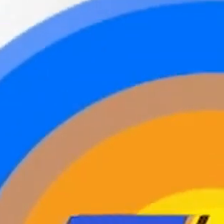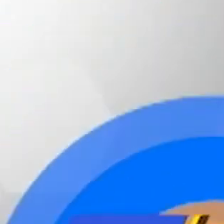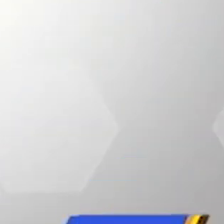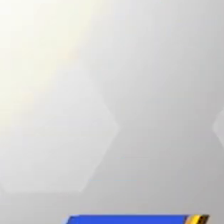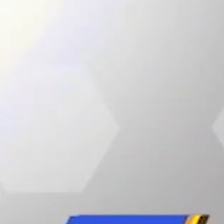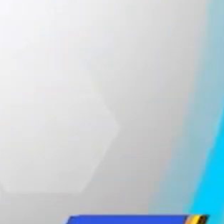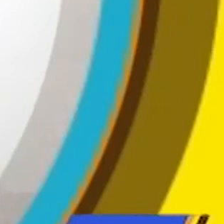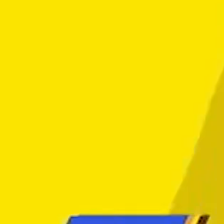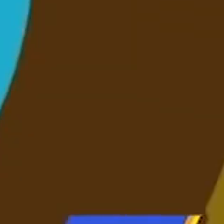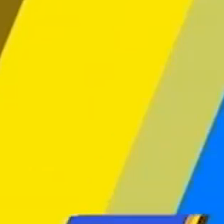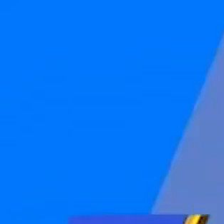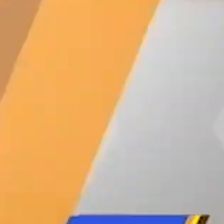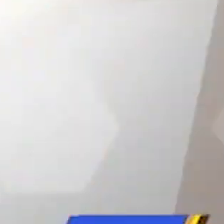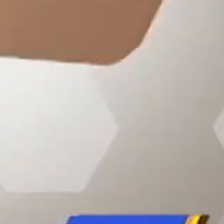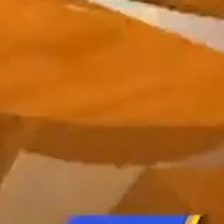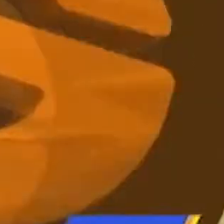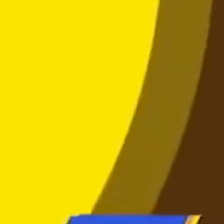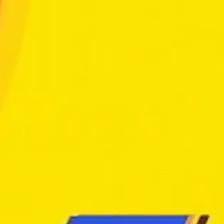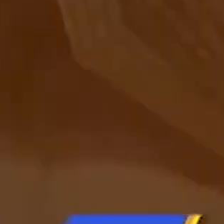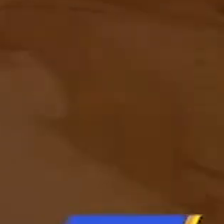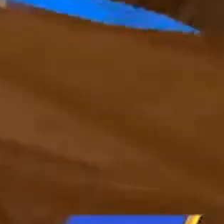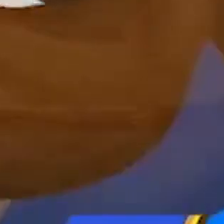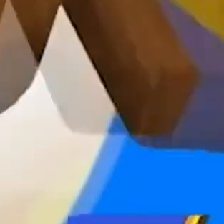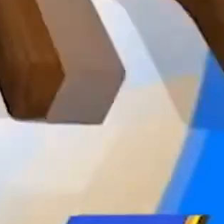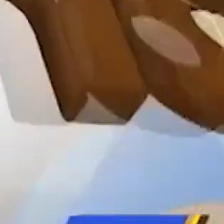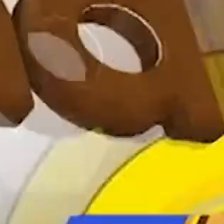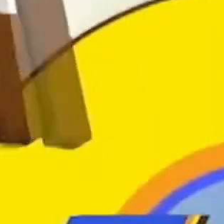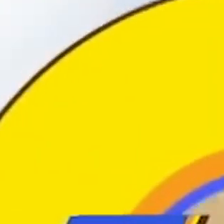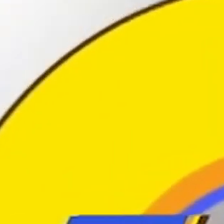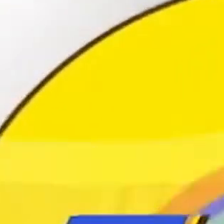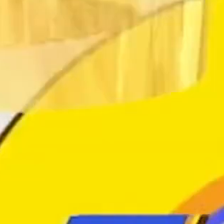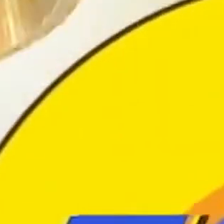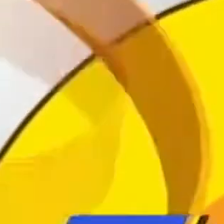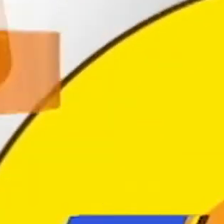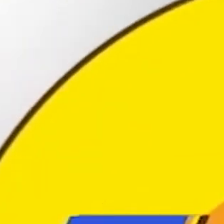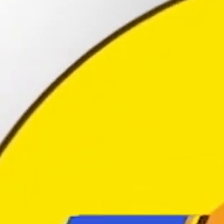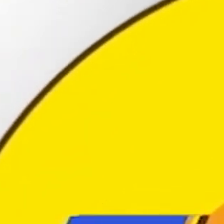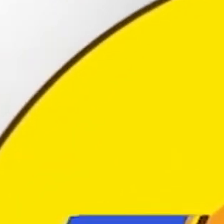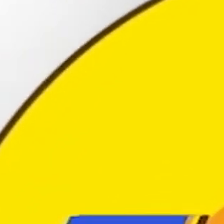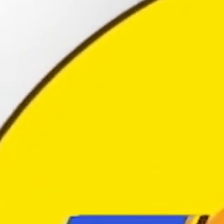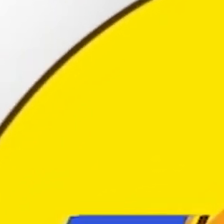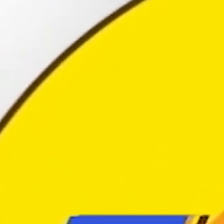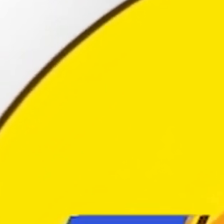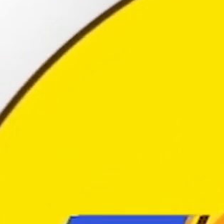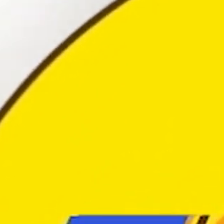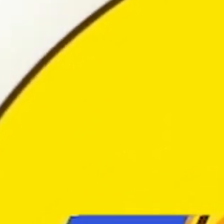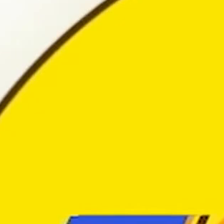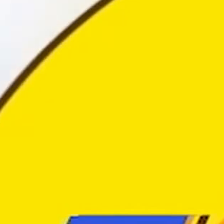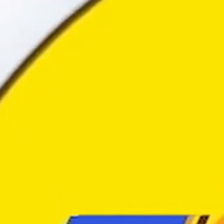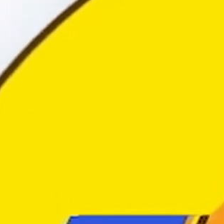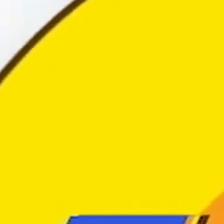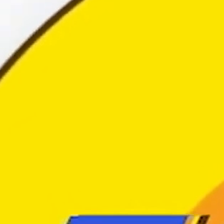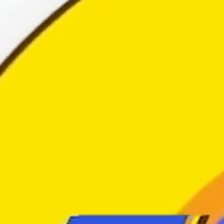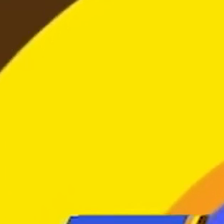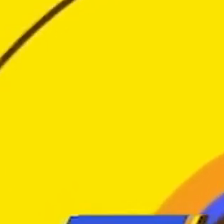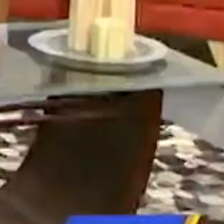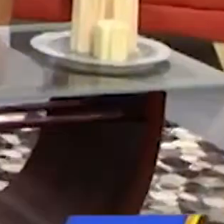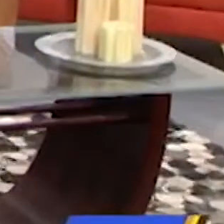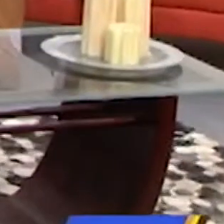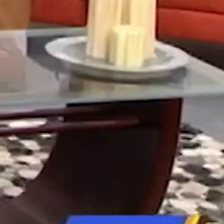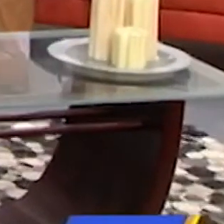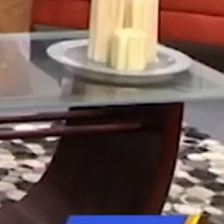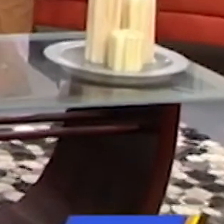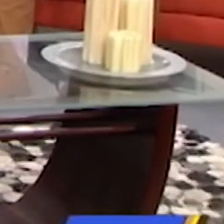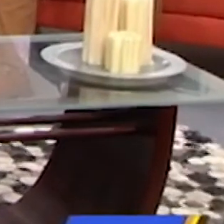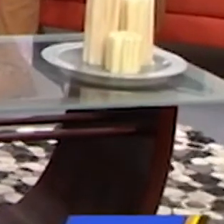Rica es pura vida. Costa Rica es mi patria